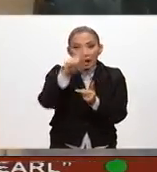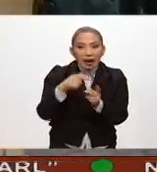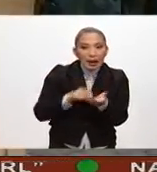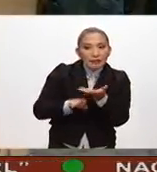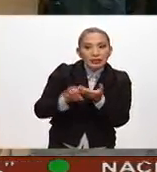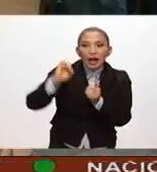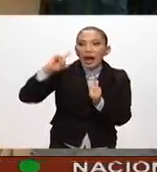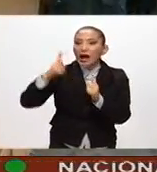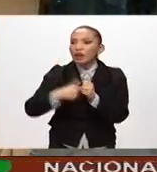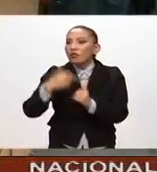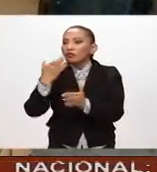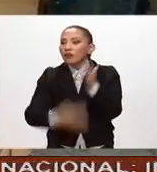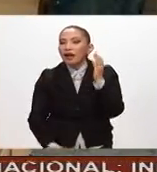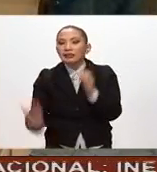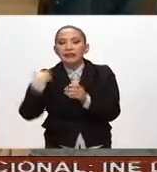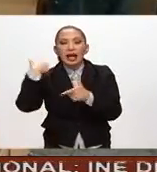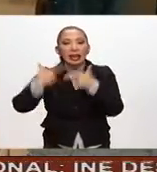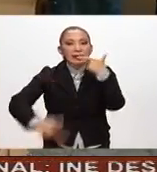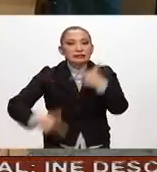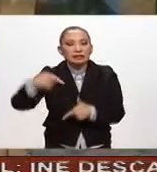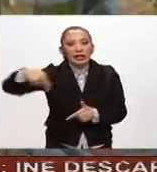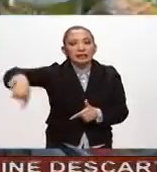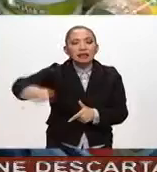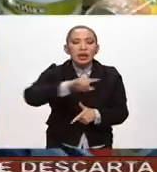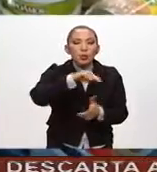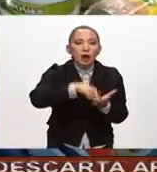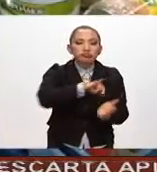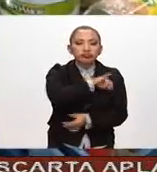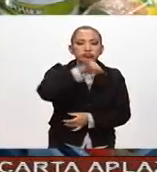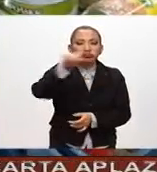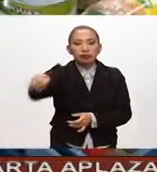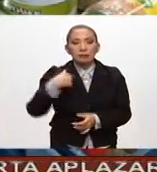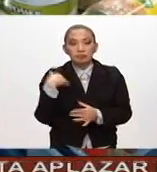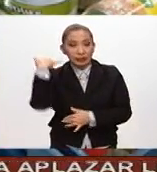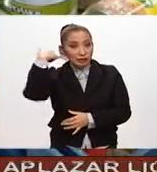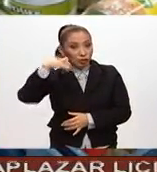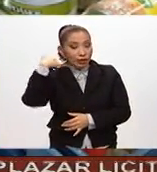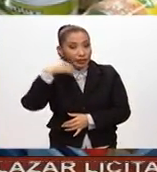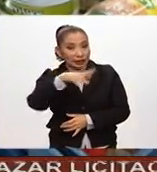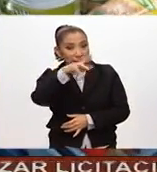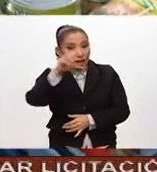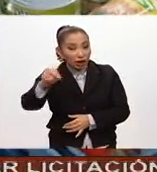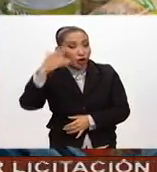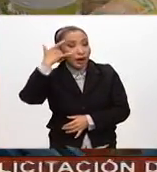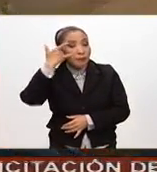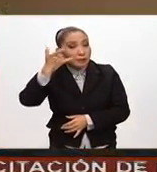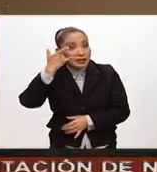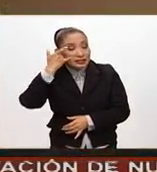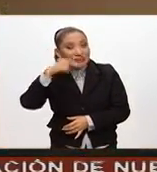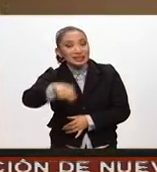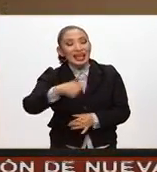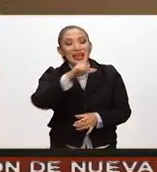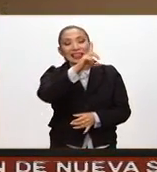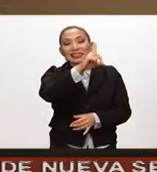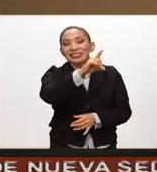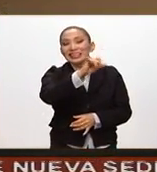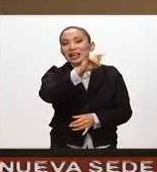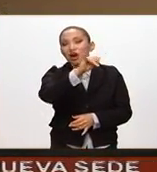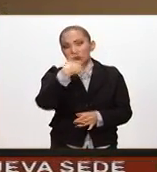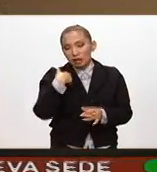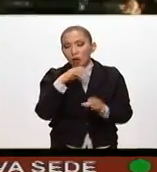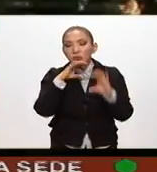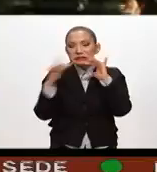interrupciones en el abasto de zonas de alta y muy alta marginación. En Yucatán, Quintana Roo y Campeche, personal de DICONSA mantiene